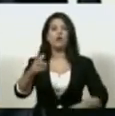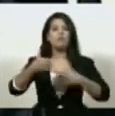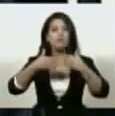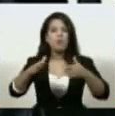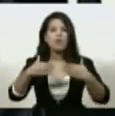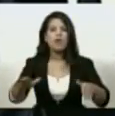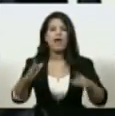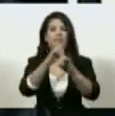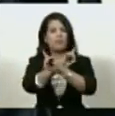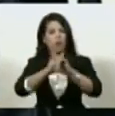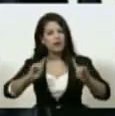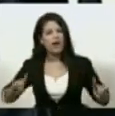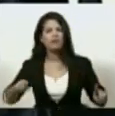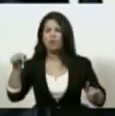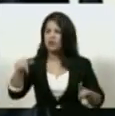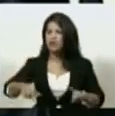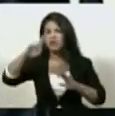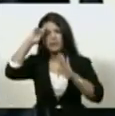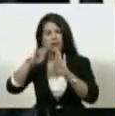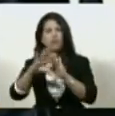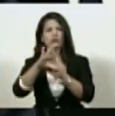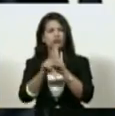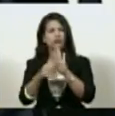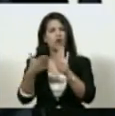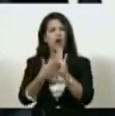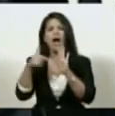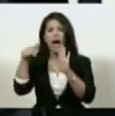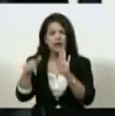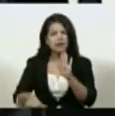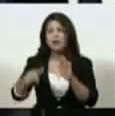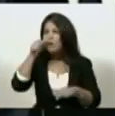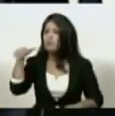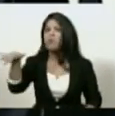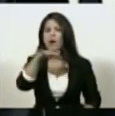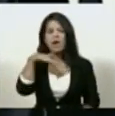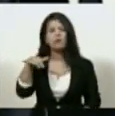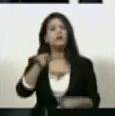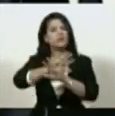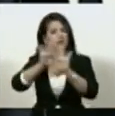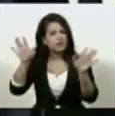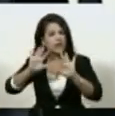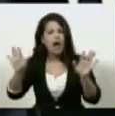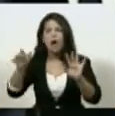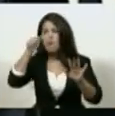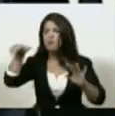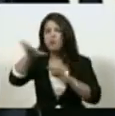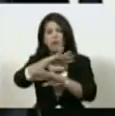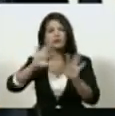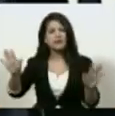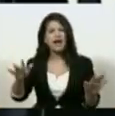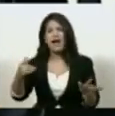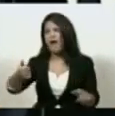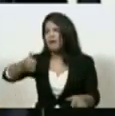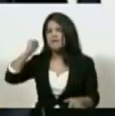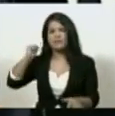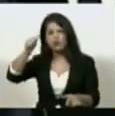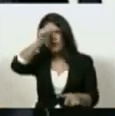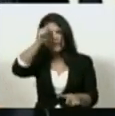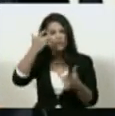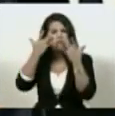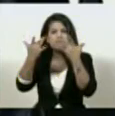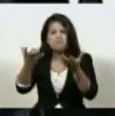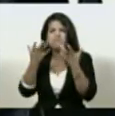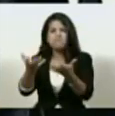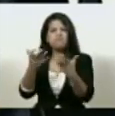democrático, constitucional. Está hablando contra un pueblo que lo vimos por decenas de miles, centenas de miles, millones, yo no sé el